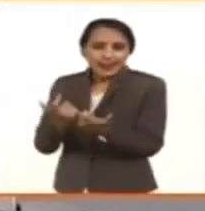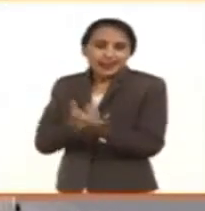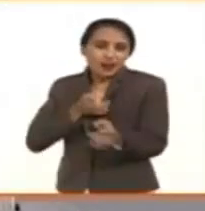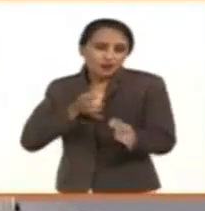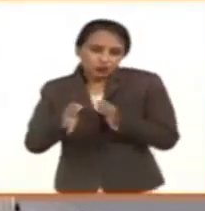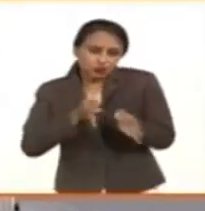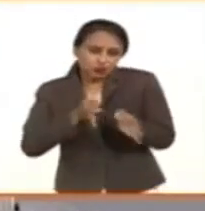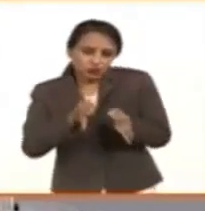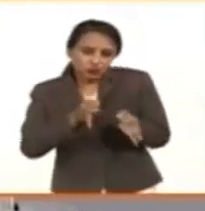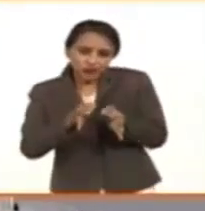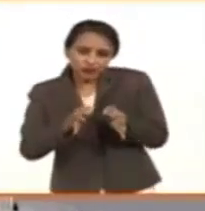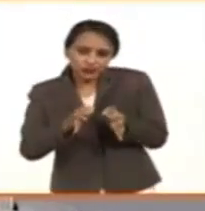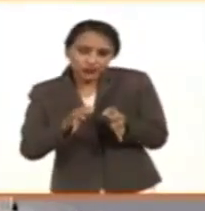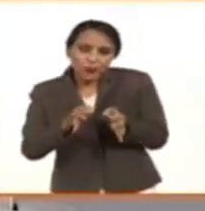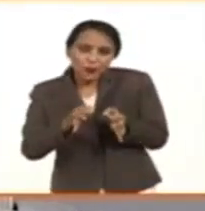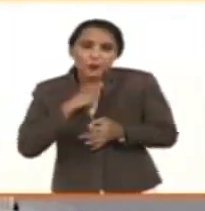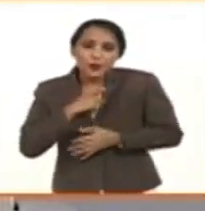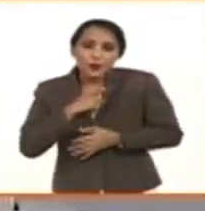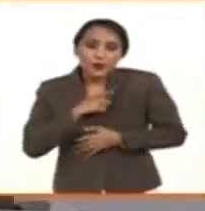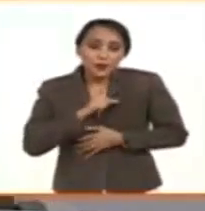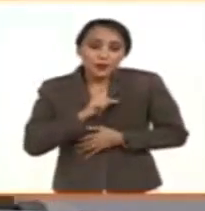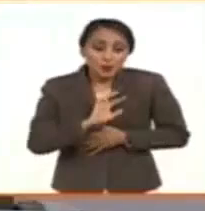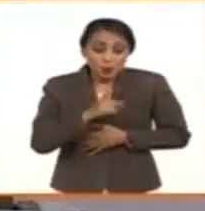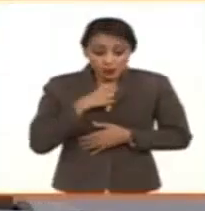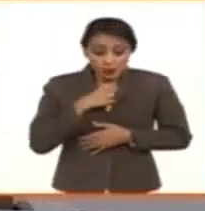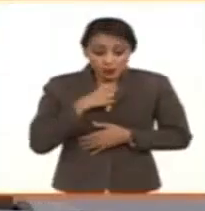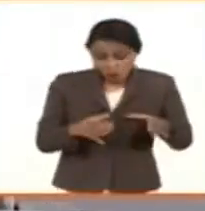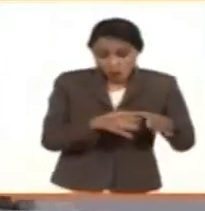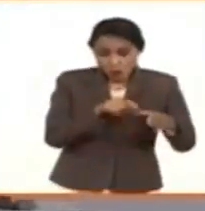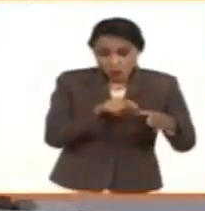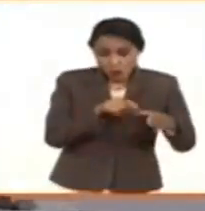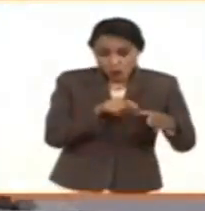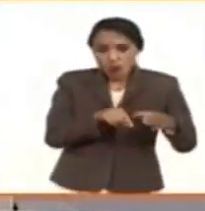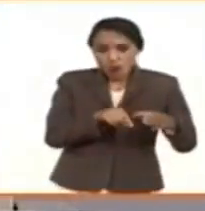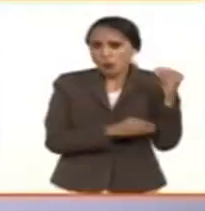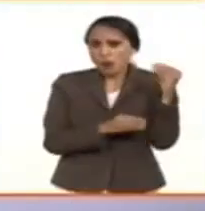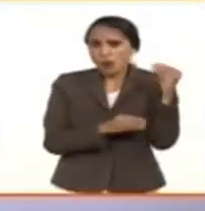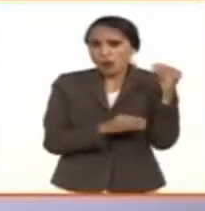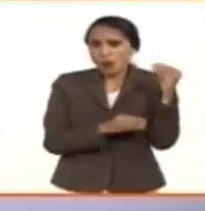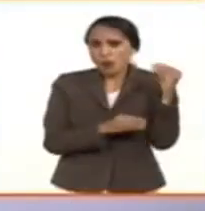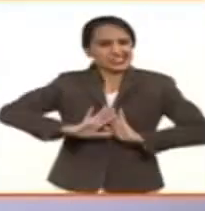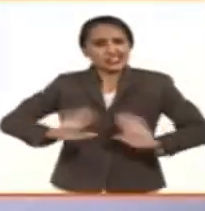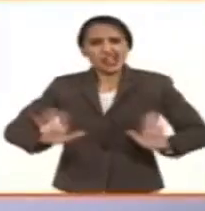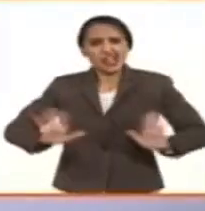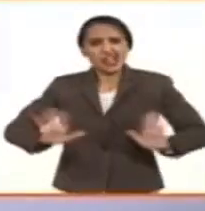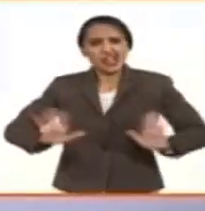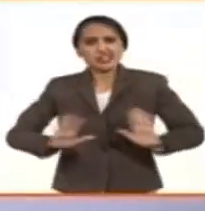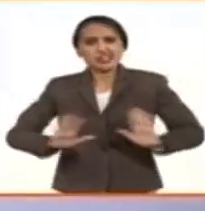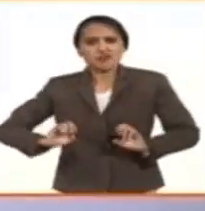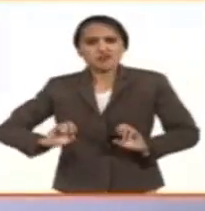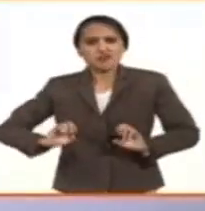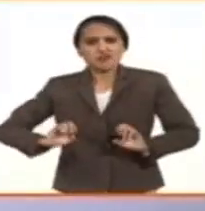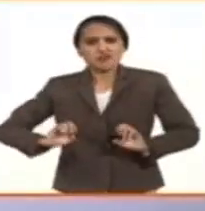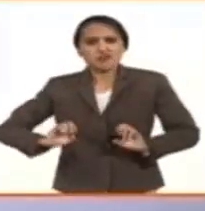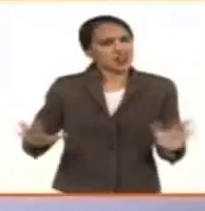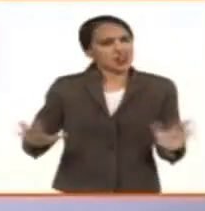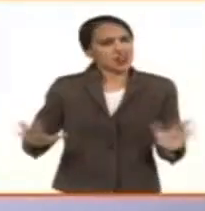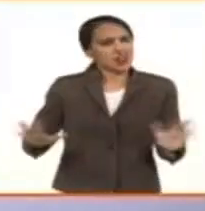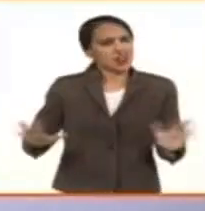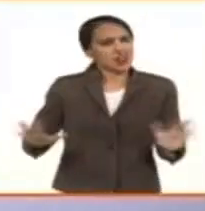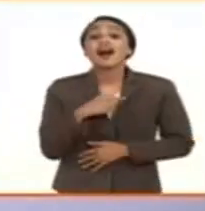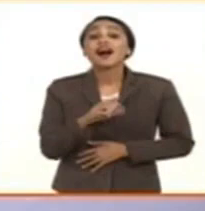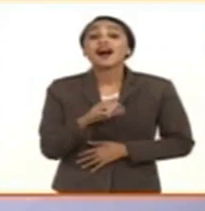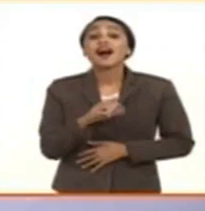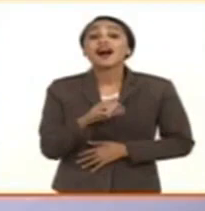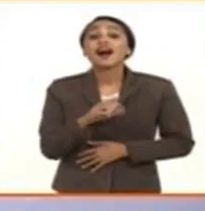decisión de un polo de poder diciendo basta hasta aquí hasta aquí me presiona estamos hablando evidentemente del conflicto